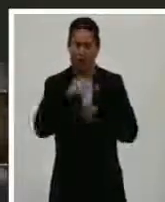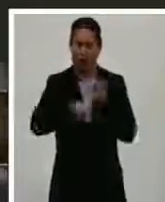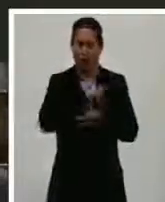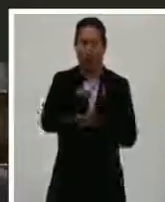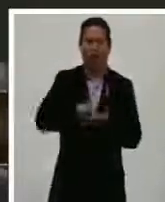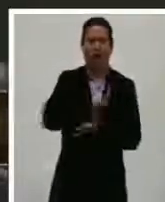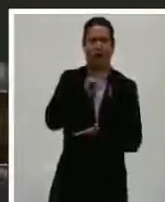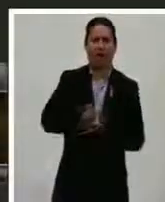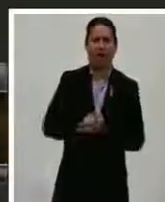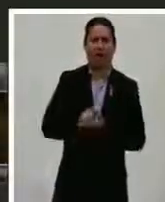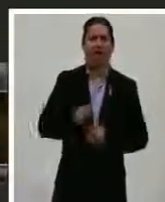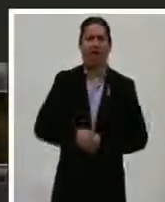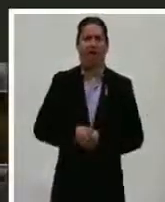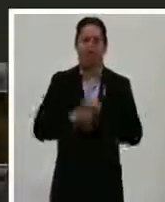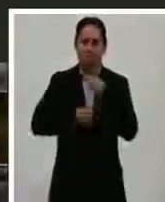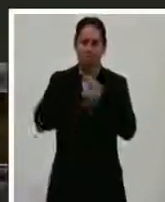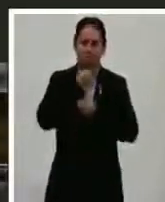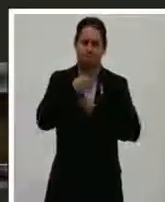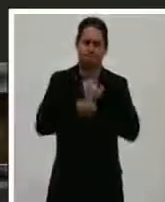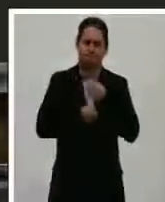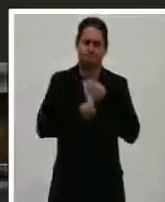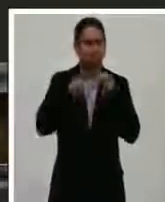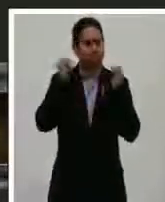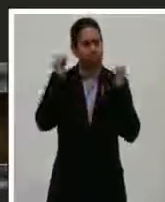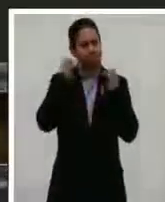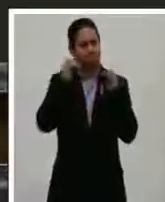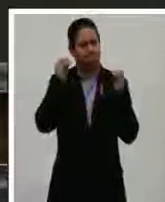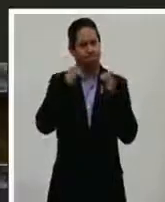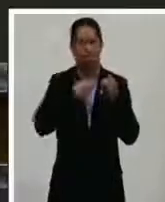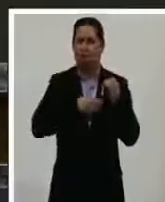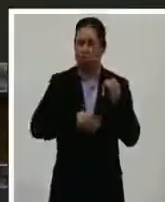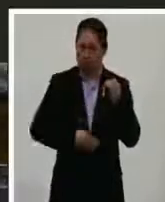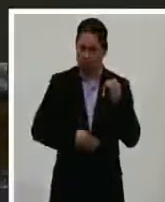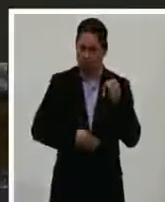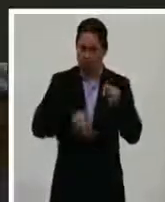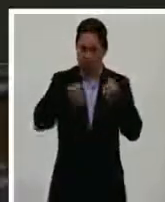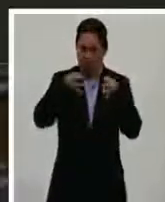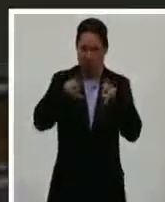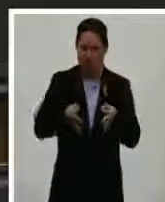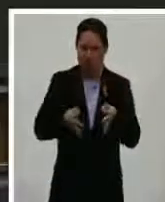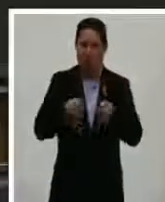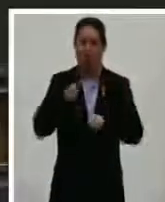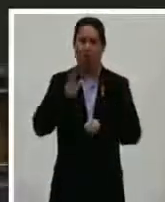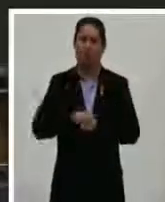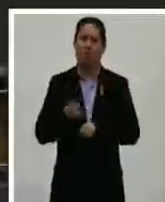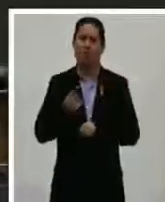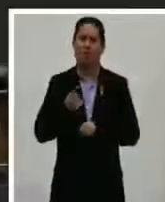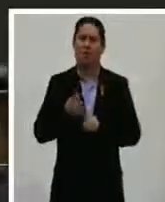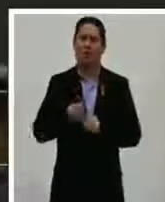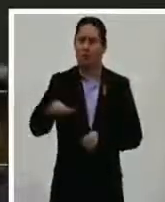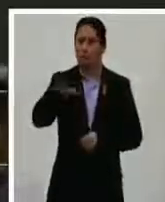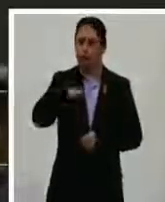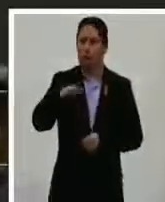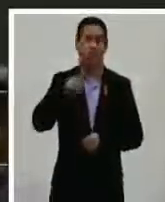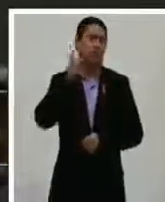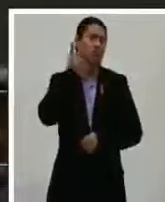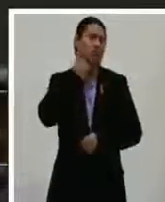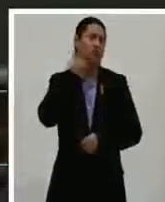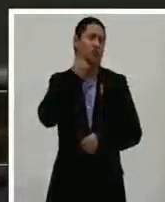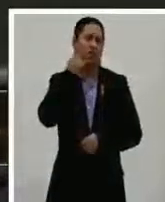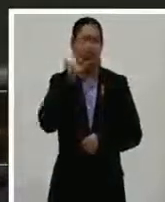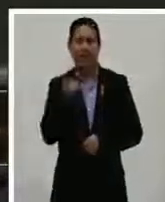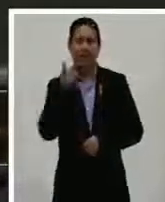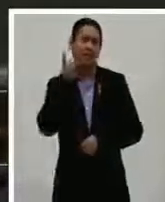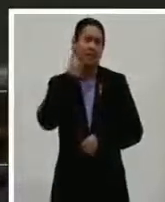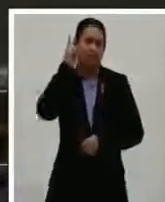sea discutido este dictamen en su justa dimensión sobre todo porque somos legisladores y legisladoras